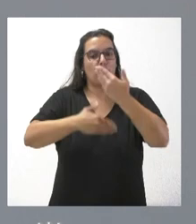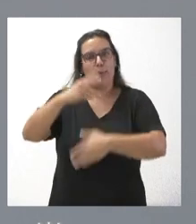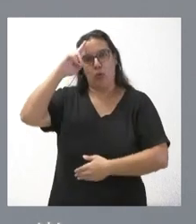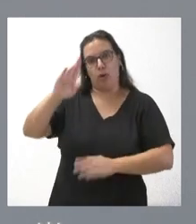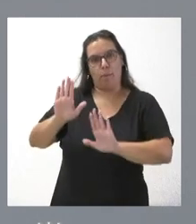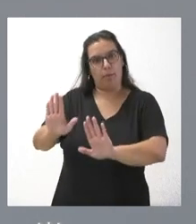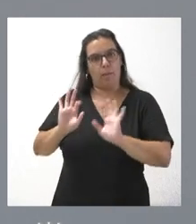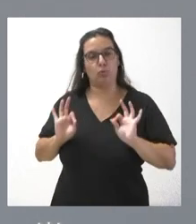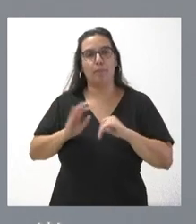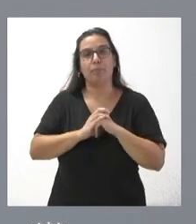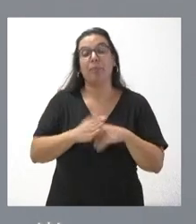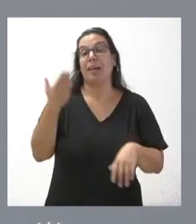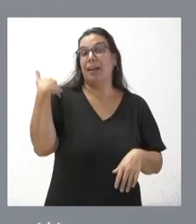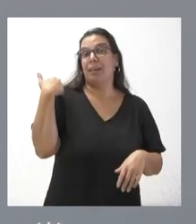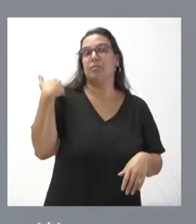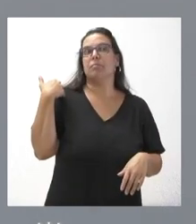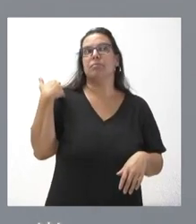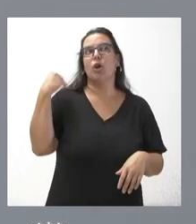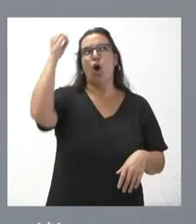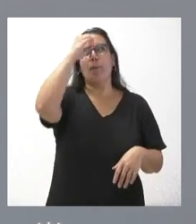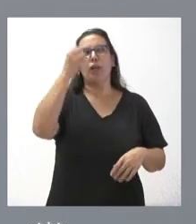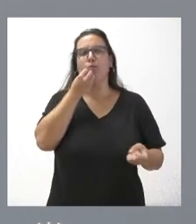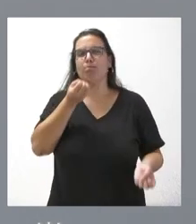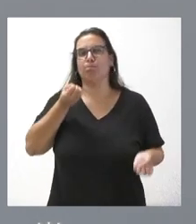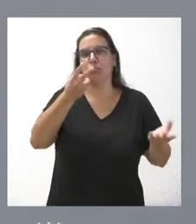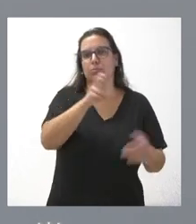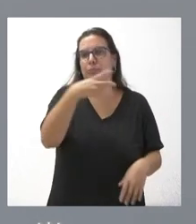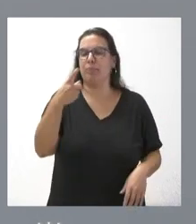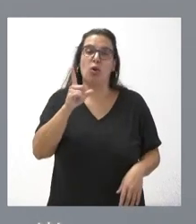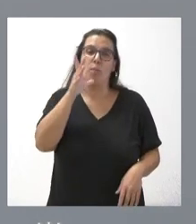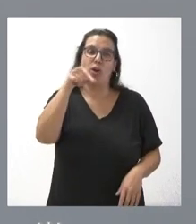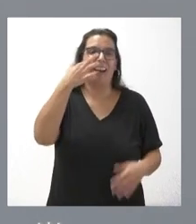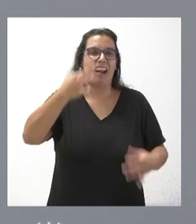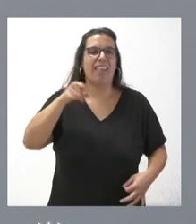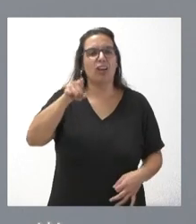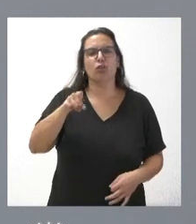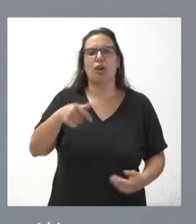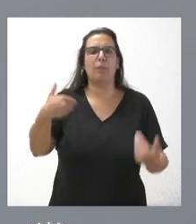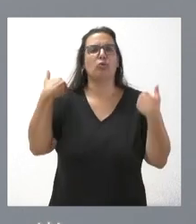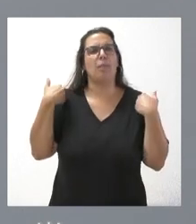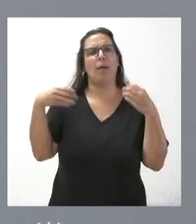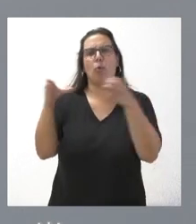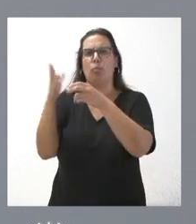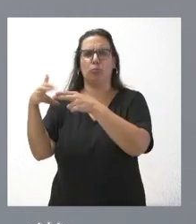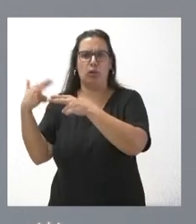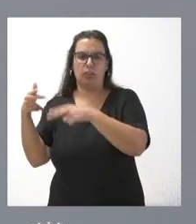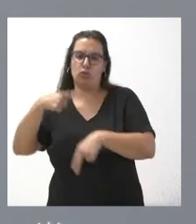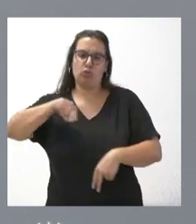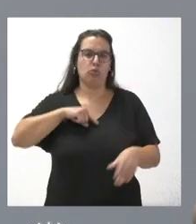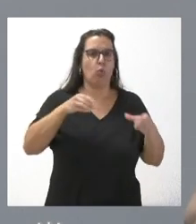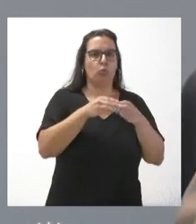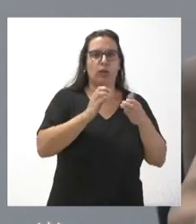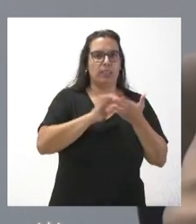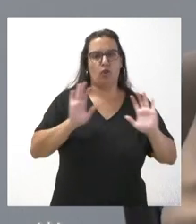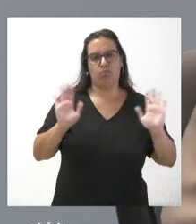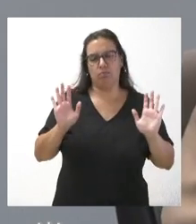y no hicimos entonces la valoración del resultado electoral porque corresponde a los partidos políticos. No lo hacemos en este momento.